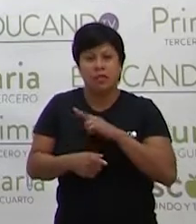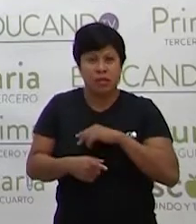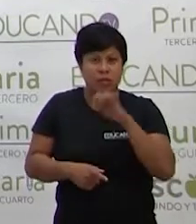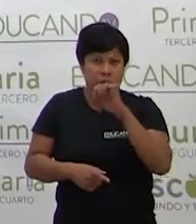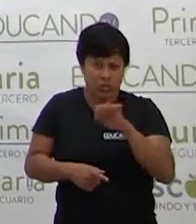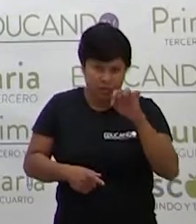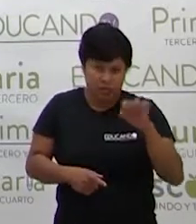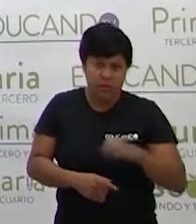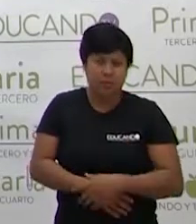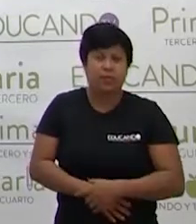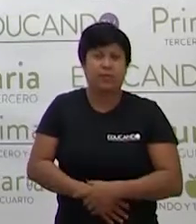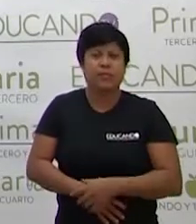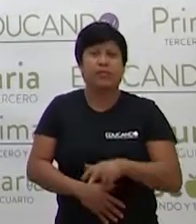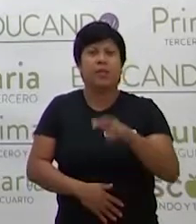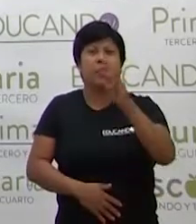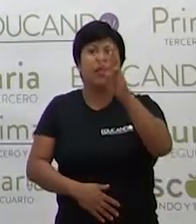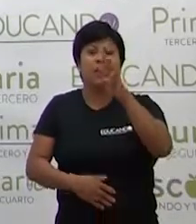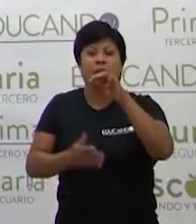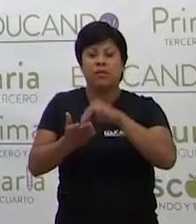escribimos.